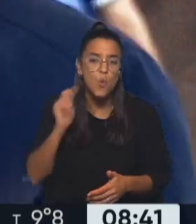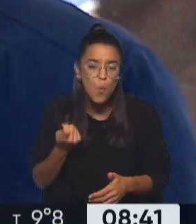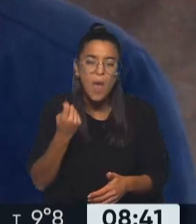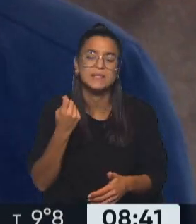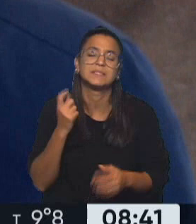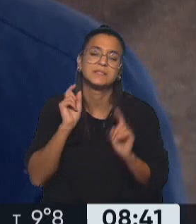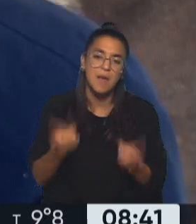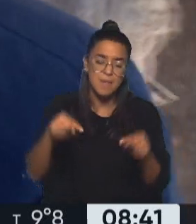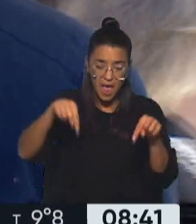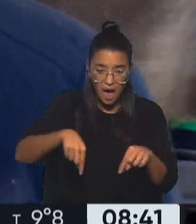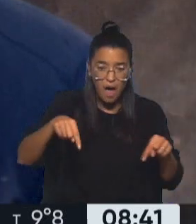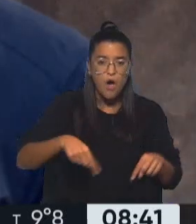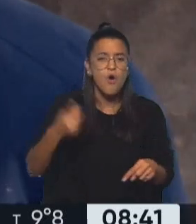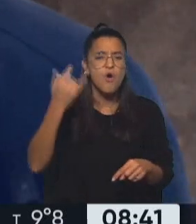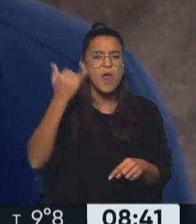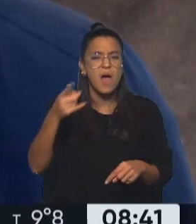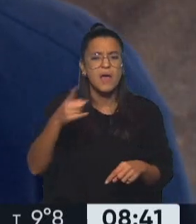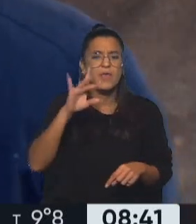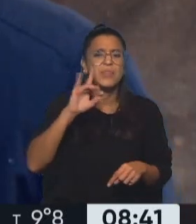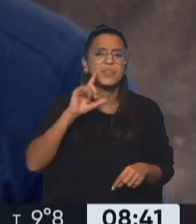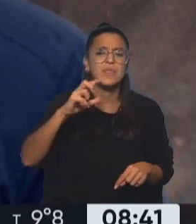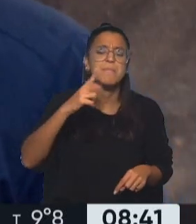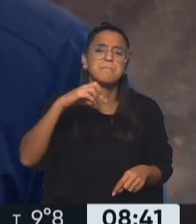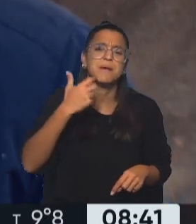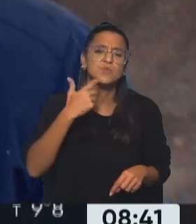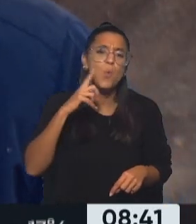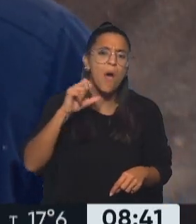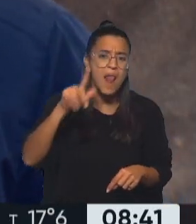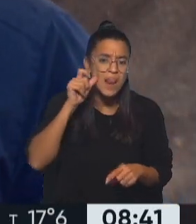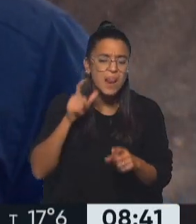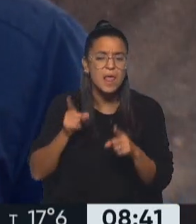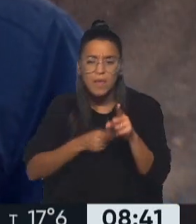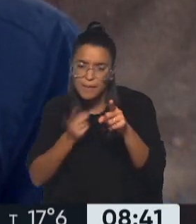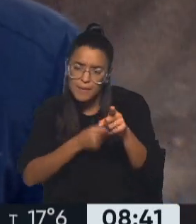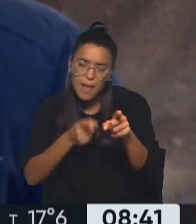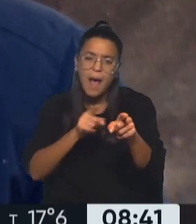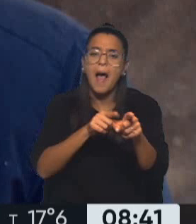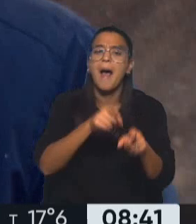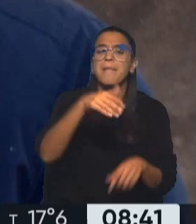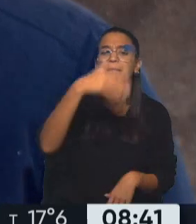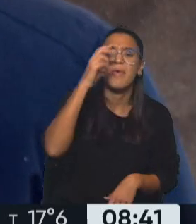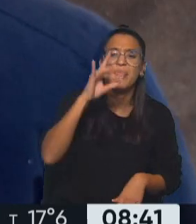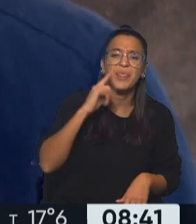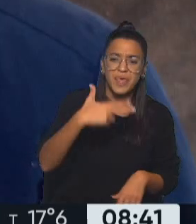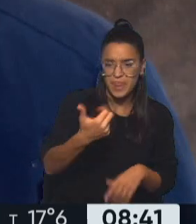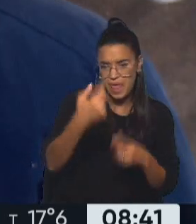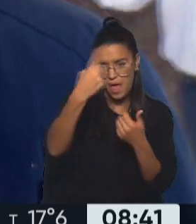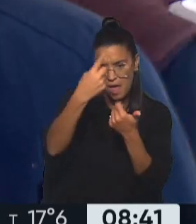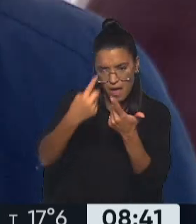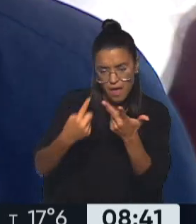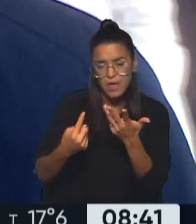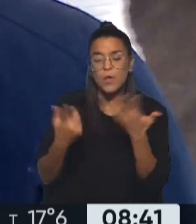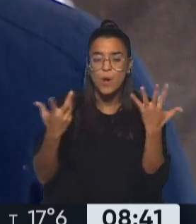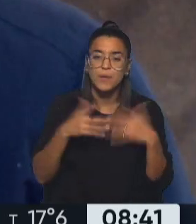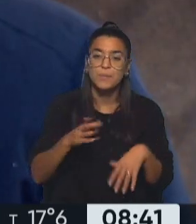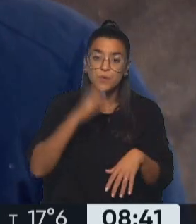además ahora también han surgido presencias de Di Pasquale también en el seguimiento a Medina, entre otras. Así que